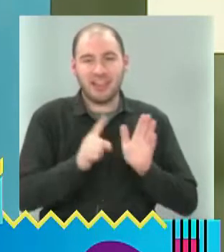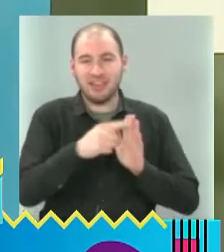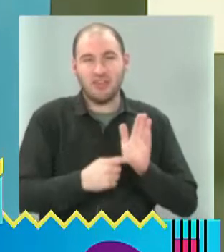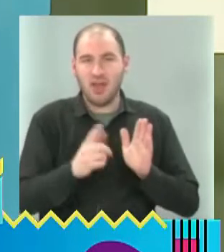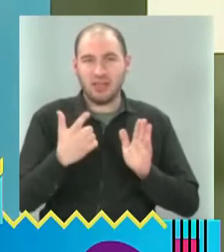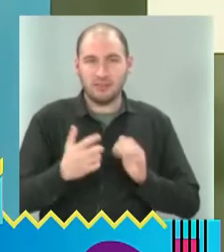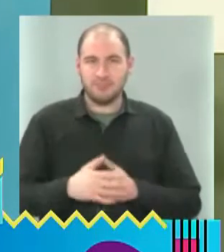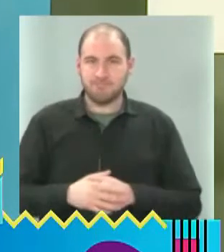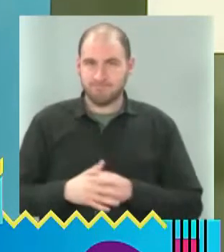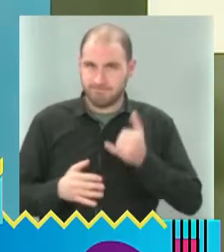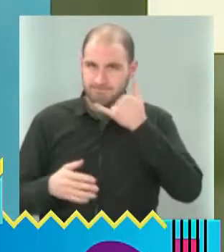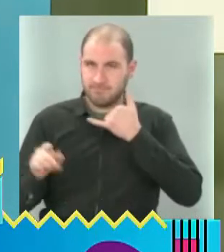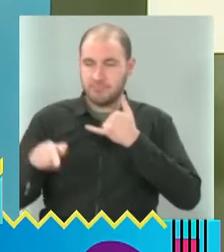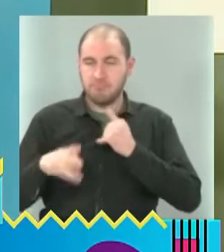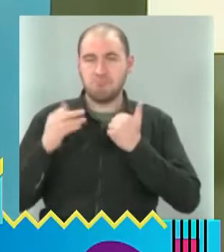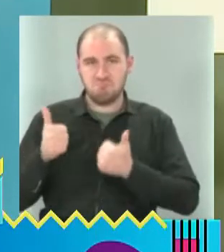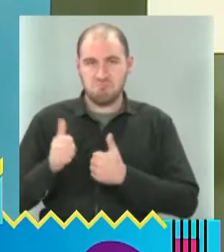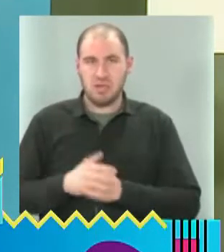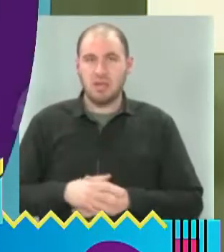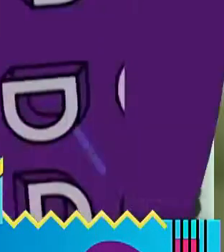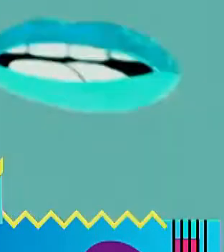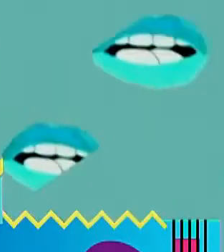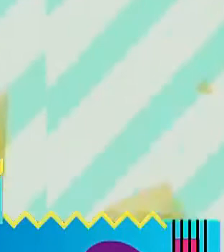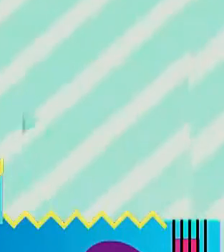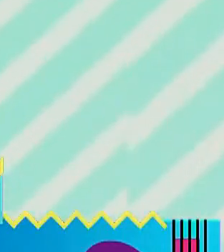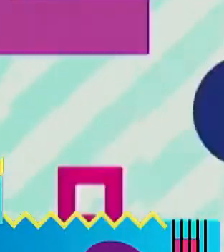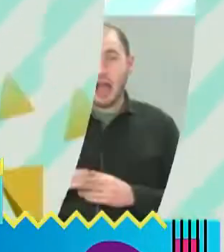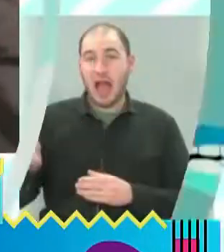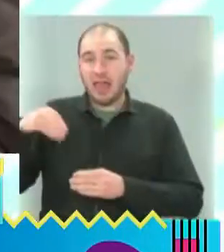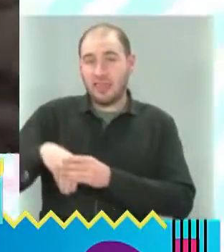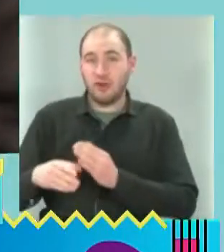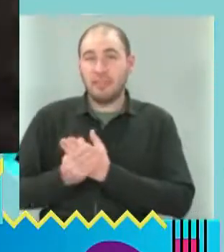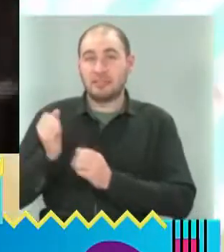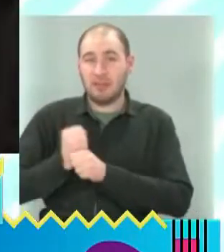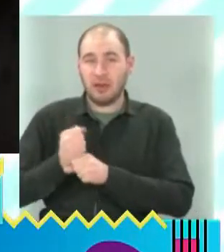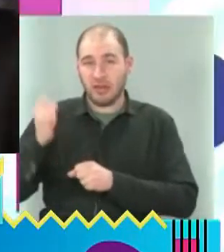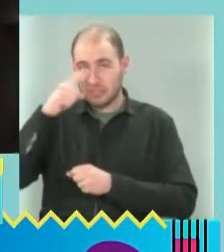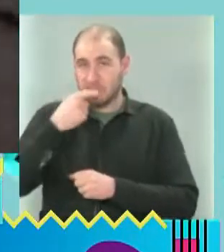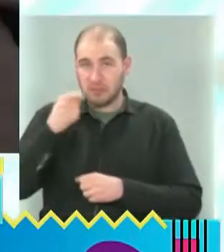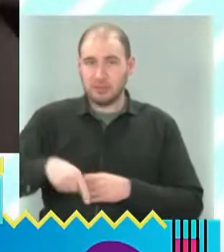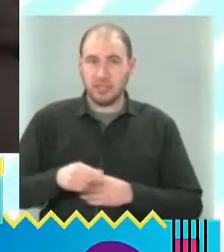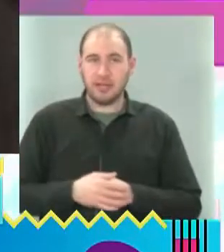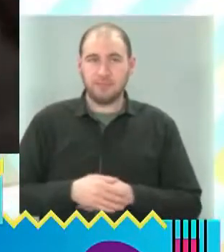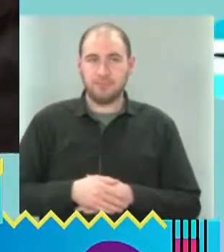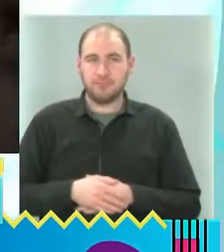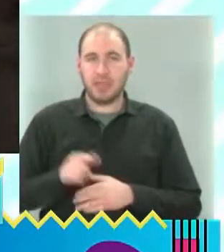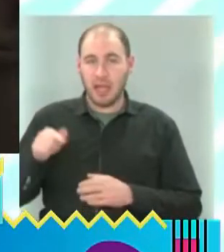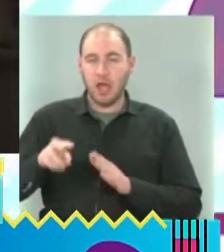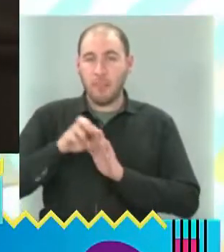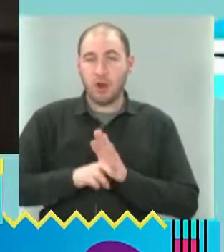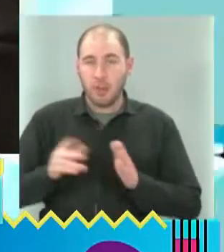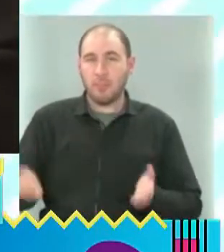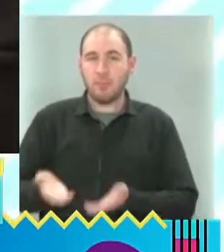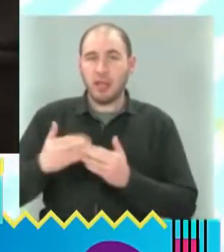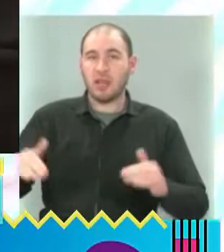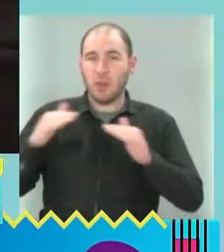legislado? Bueno, nosotros dentro del Ministerio de Trabajo de la Nación, acá en la provincia de Mendoza, tenemos el programa Promover